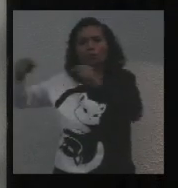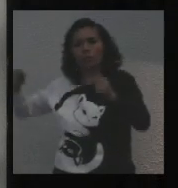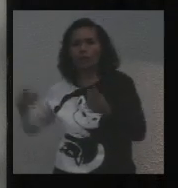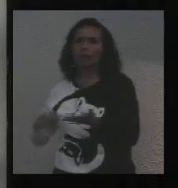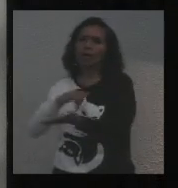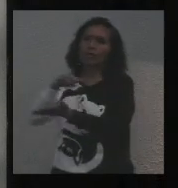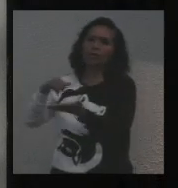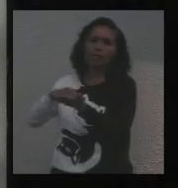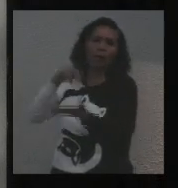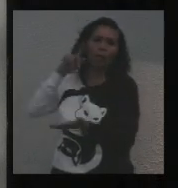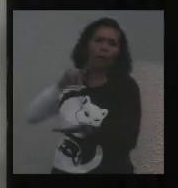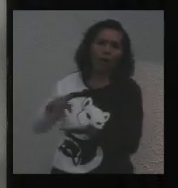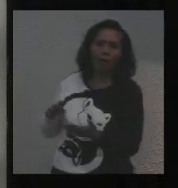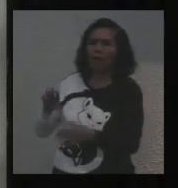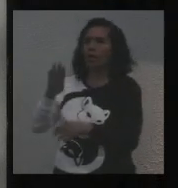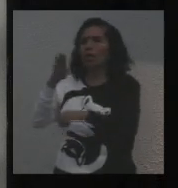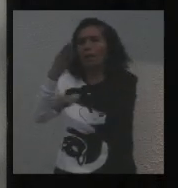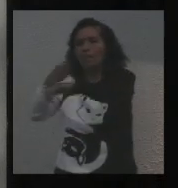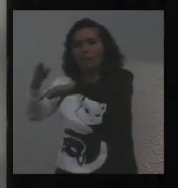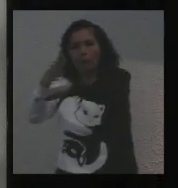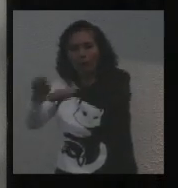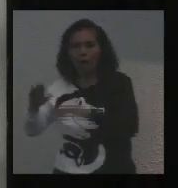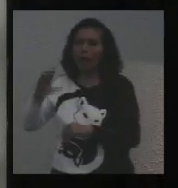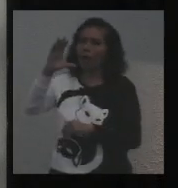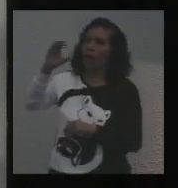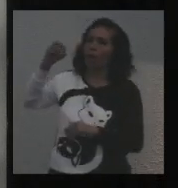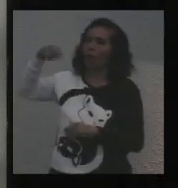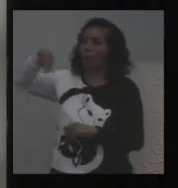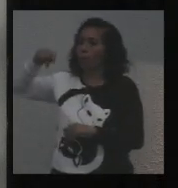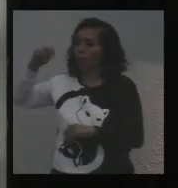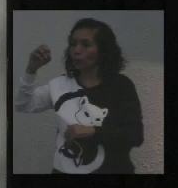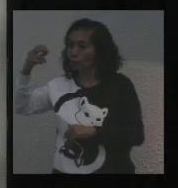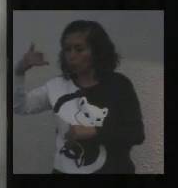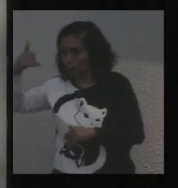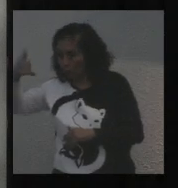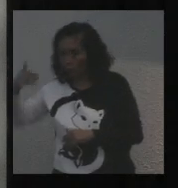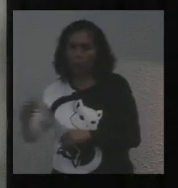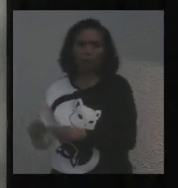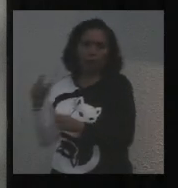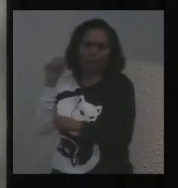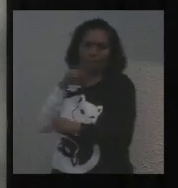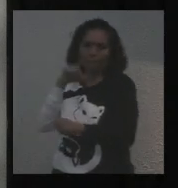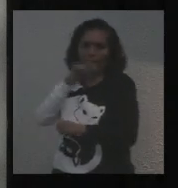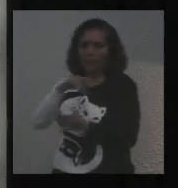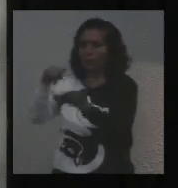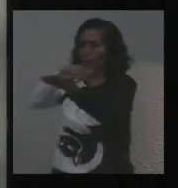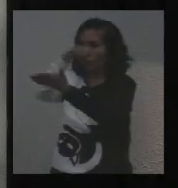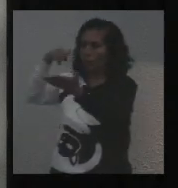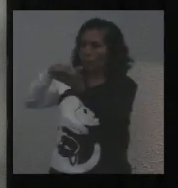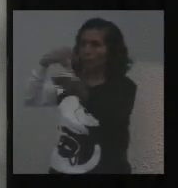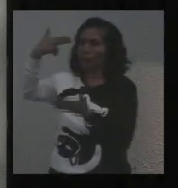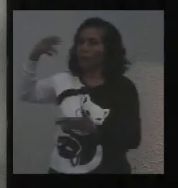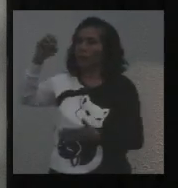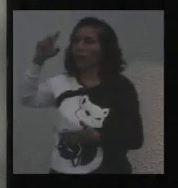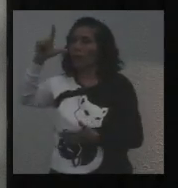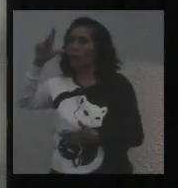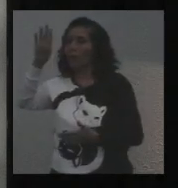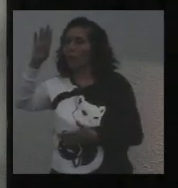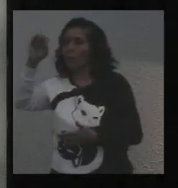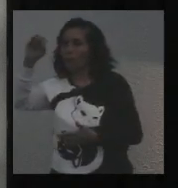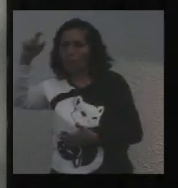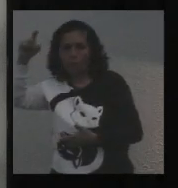Mujeres, Blanca y Contoy, situadas en el Mar Caribe, y la de Holbox en el Golfo de México, así como las islas,